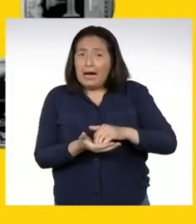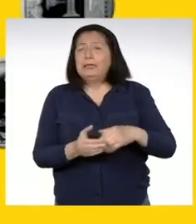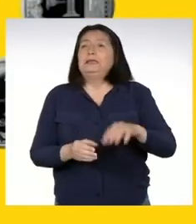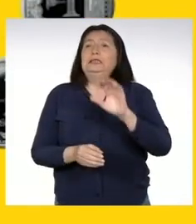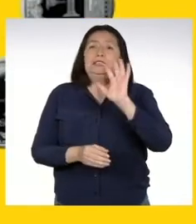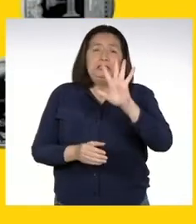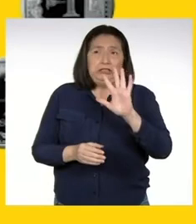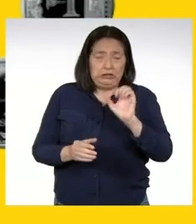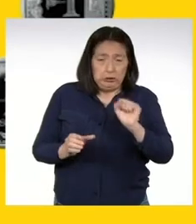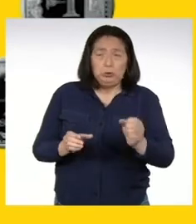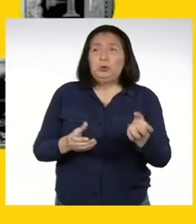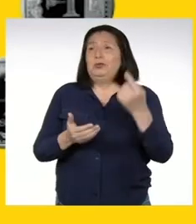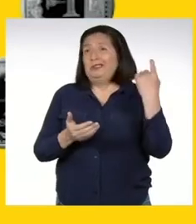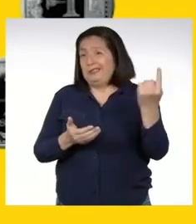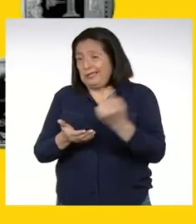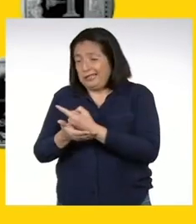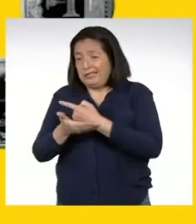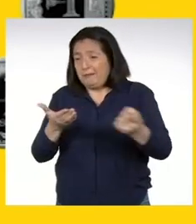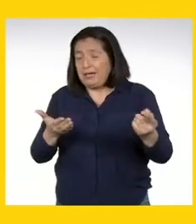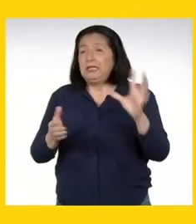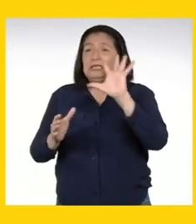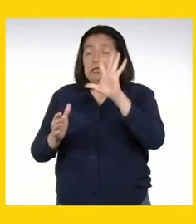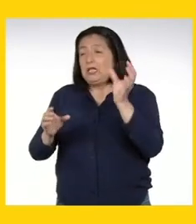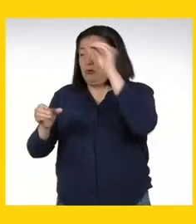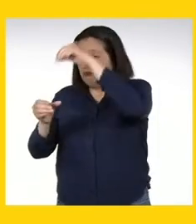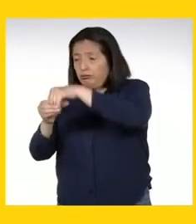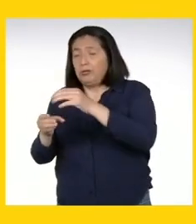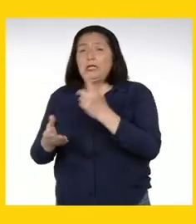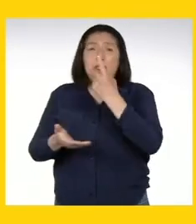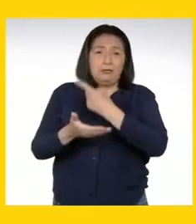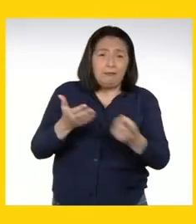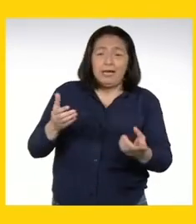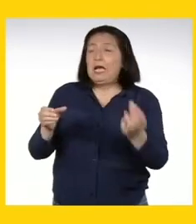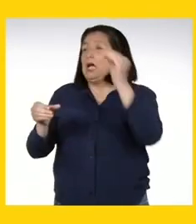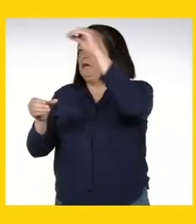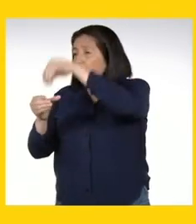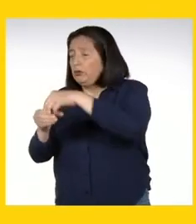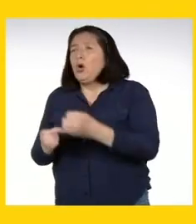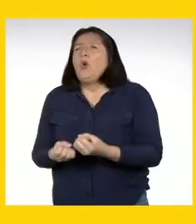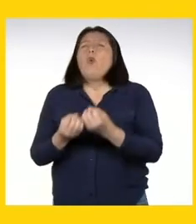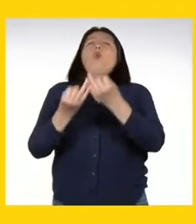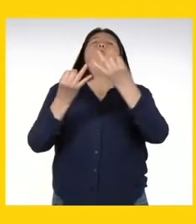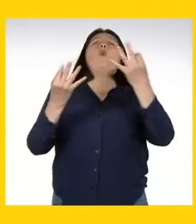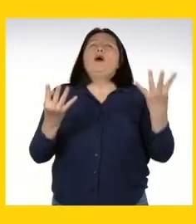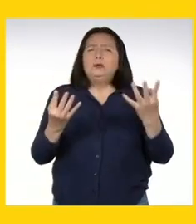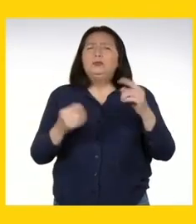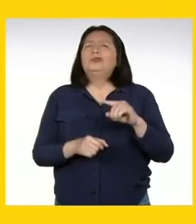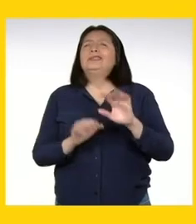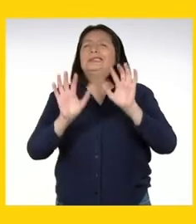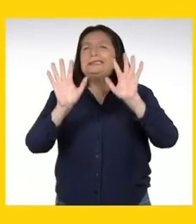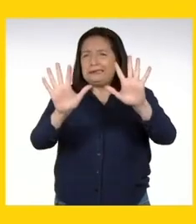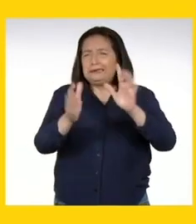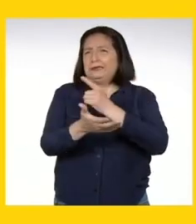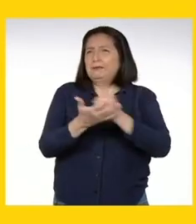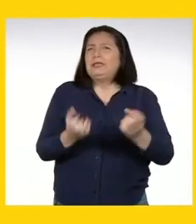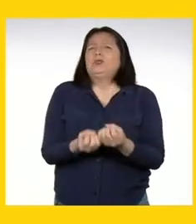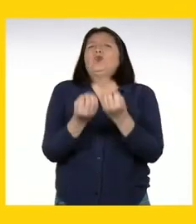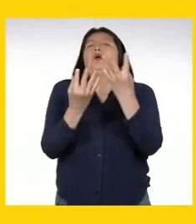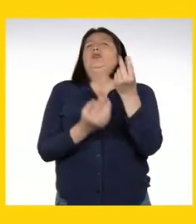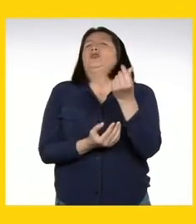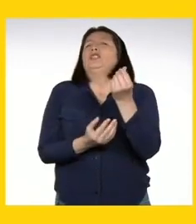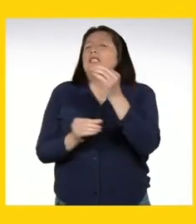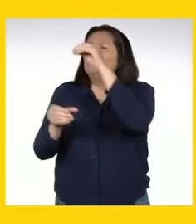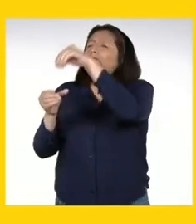misma cantidad cada semana, ¿cuánto dinero podré ahorrar en 10 semanas?